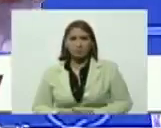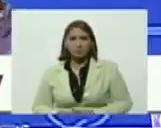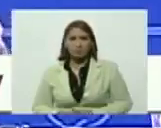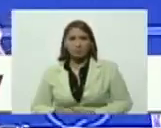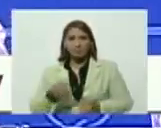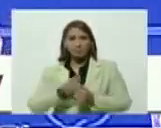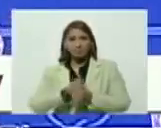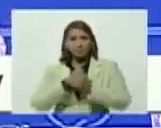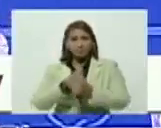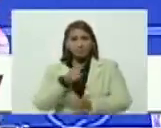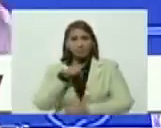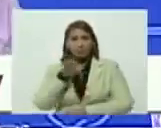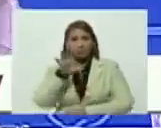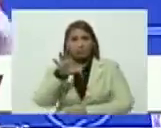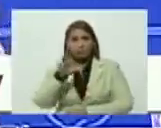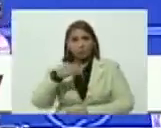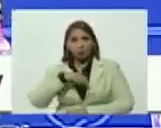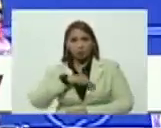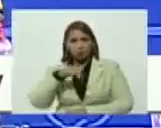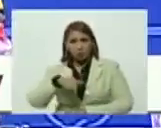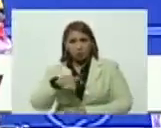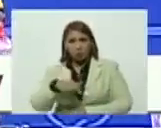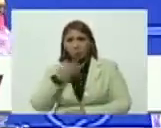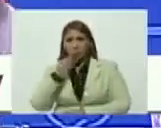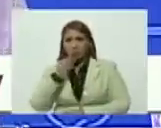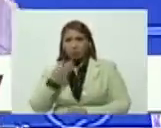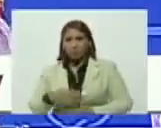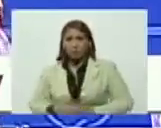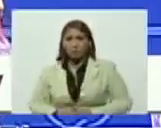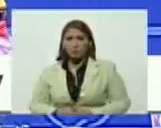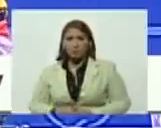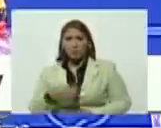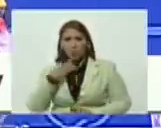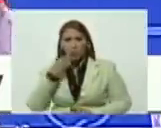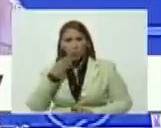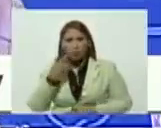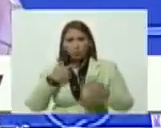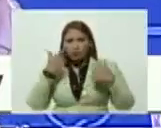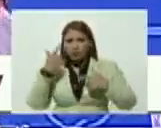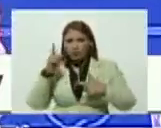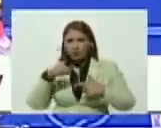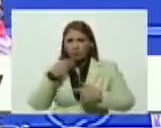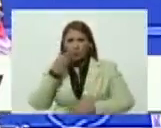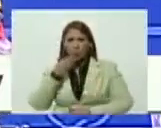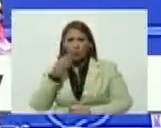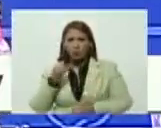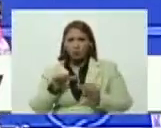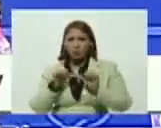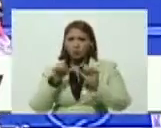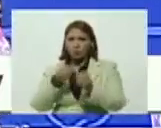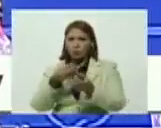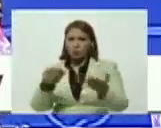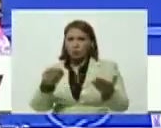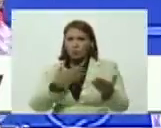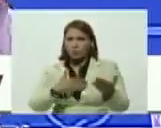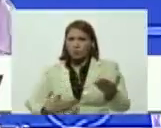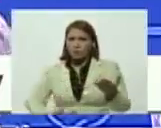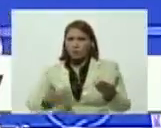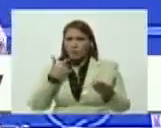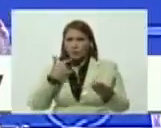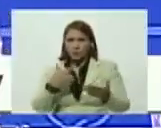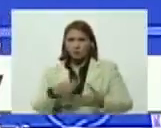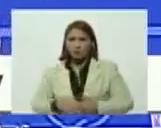amar a tu país. Y nosotros desde esta juventud, juventud de Chávez, juventud que sigue con usted, señor presidente, le